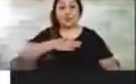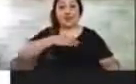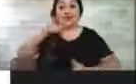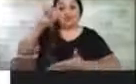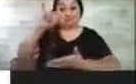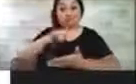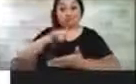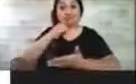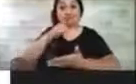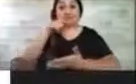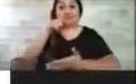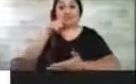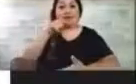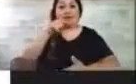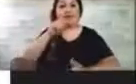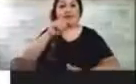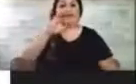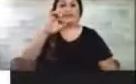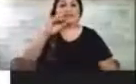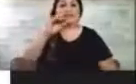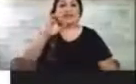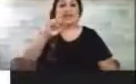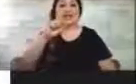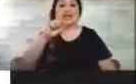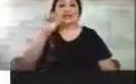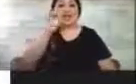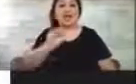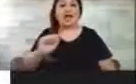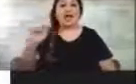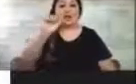en CDETI arroba CDETI punto CL